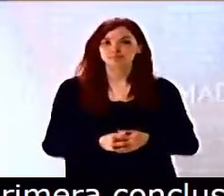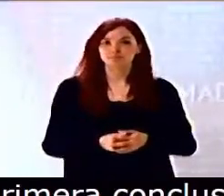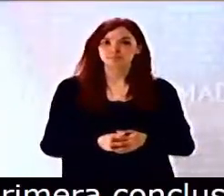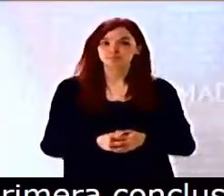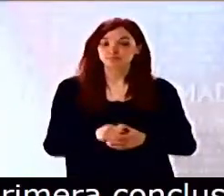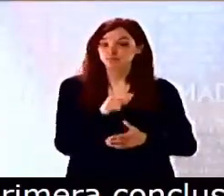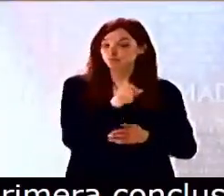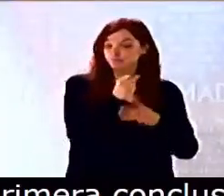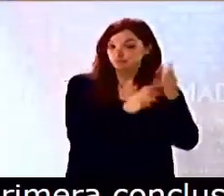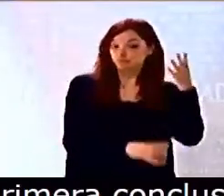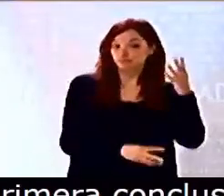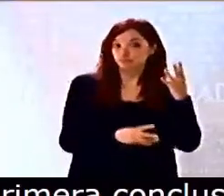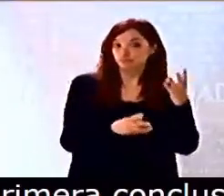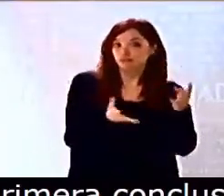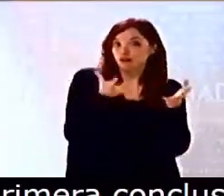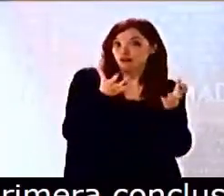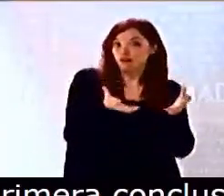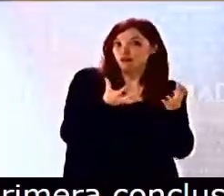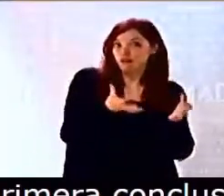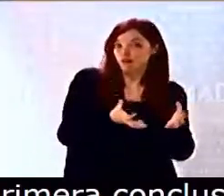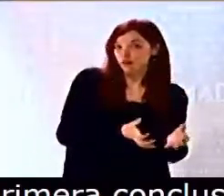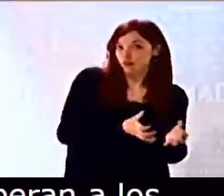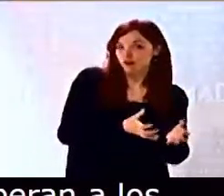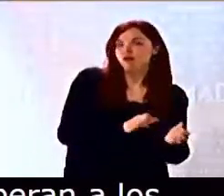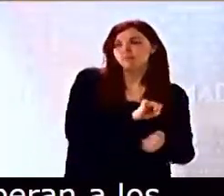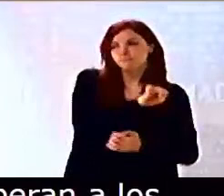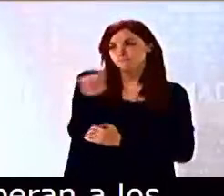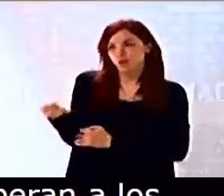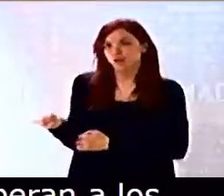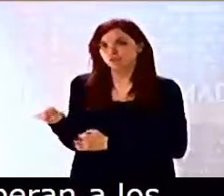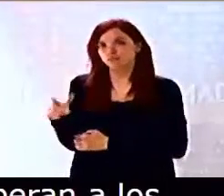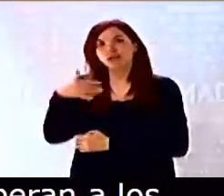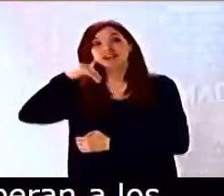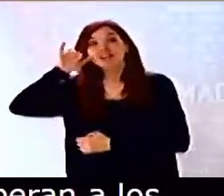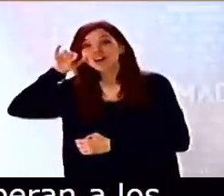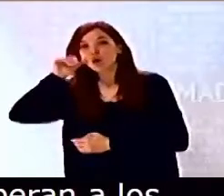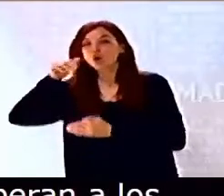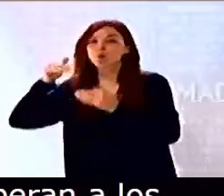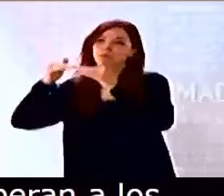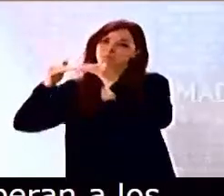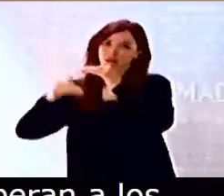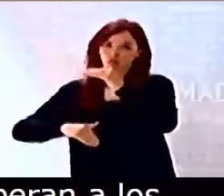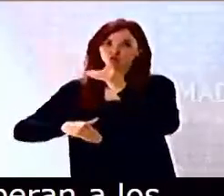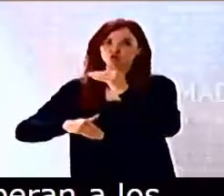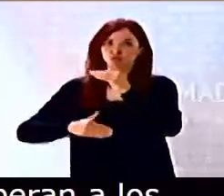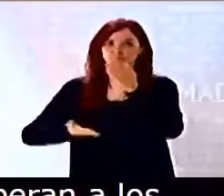Los beneficios de la vacuna superan con creces a los riesgos de la vacuna.